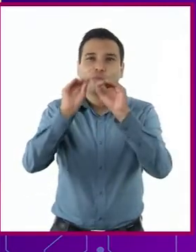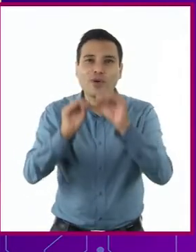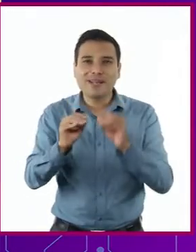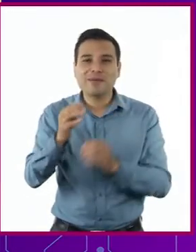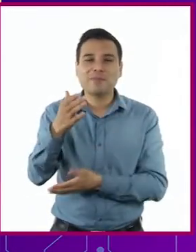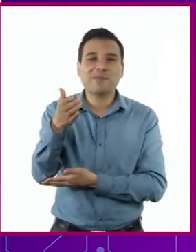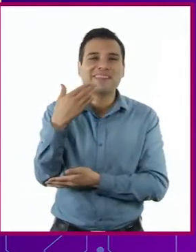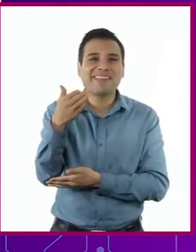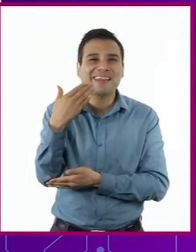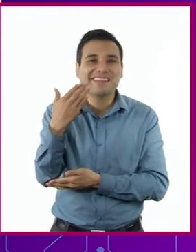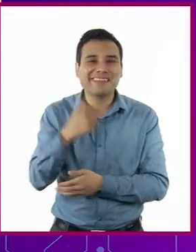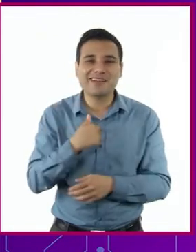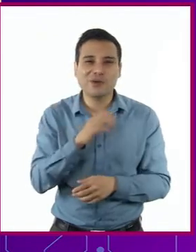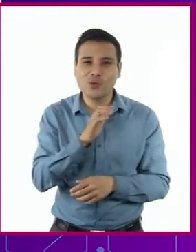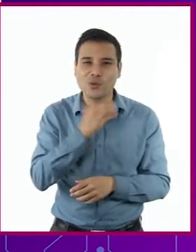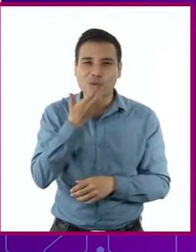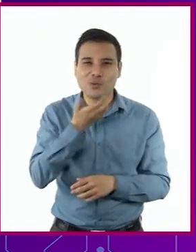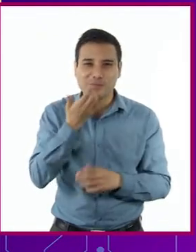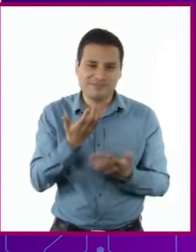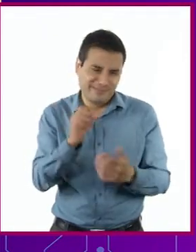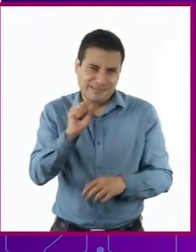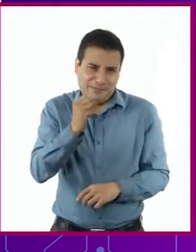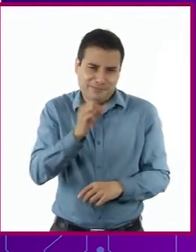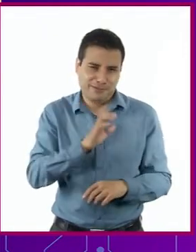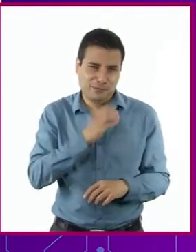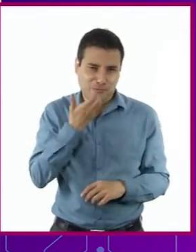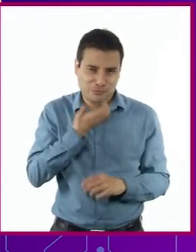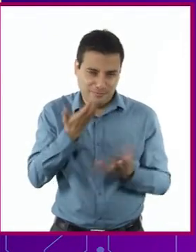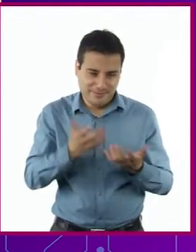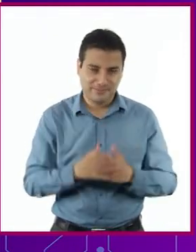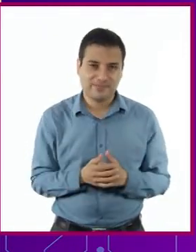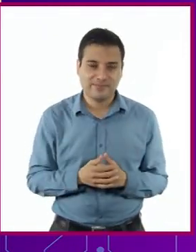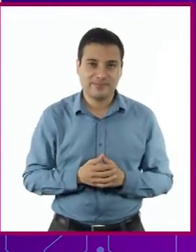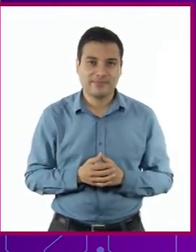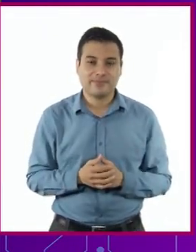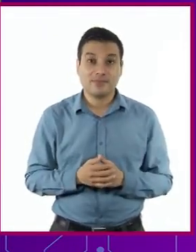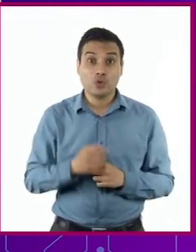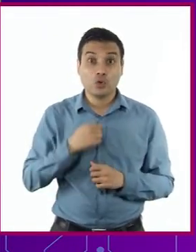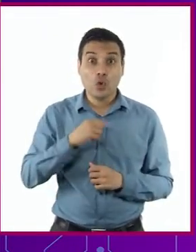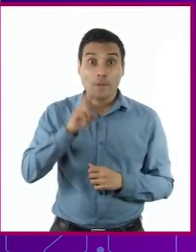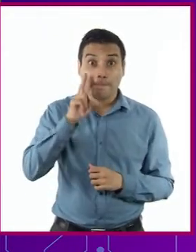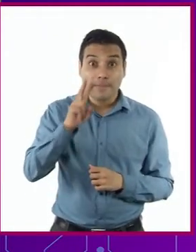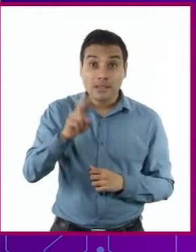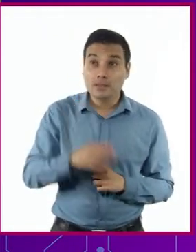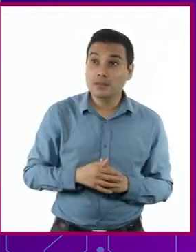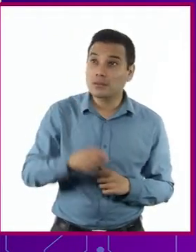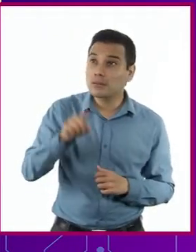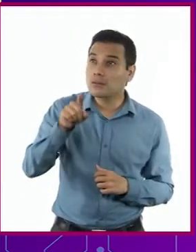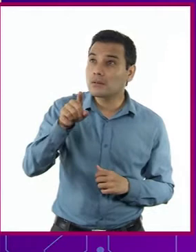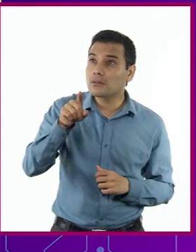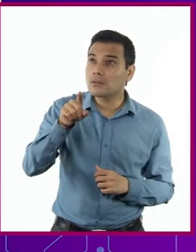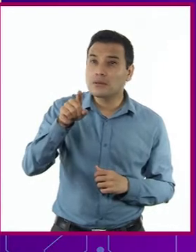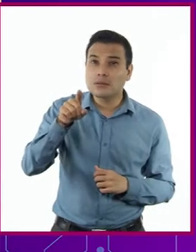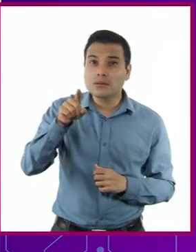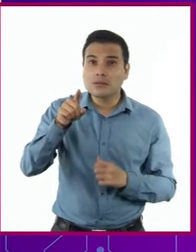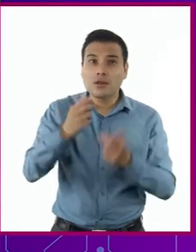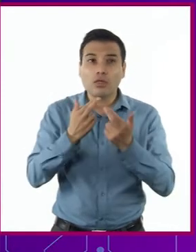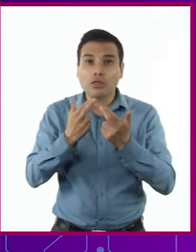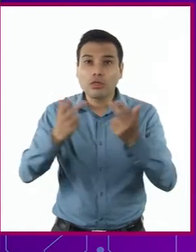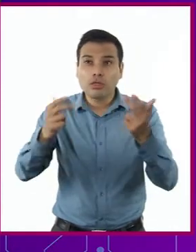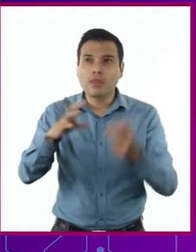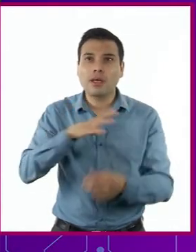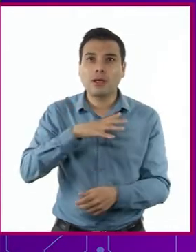como en septiembre, ¿no? Y resulta que yo vi como una banderita así entre los escombros, se